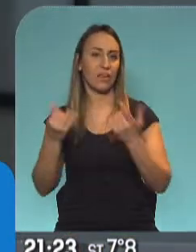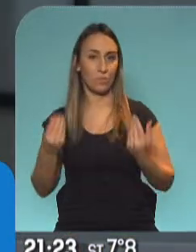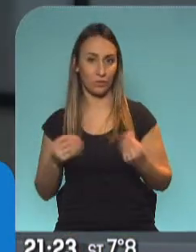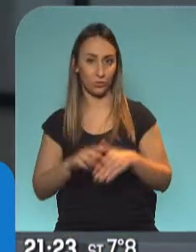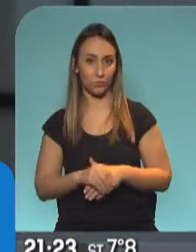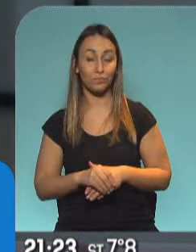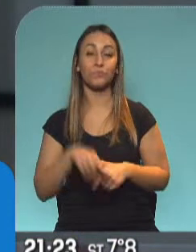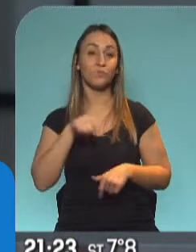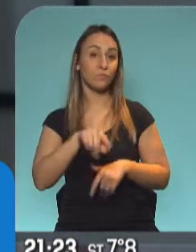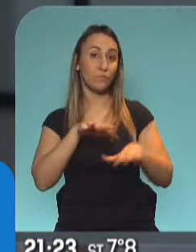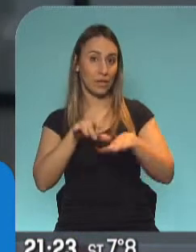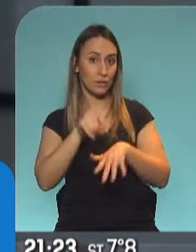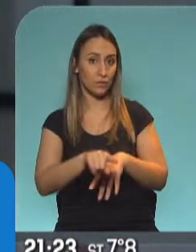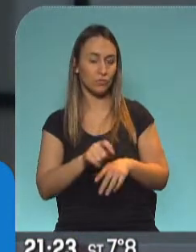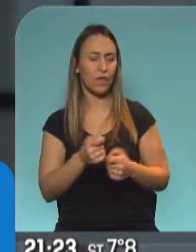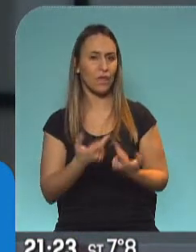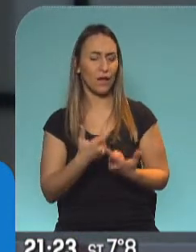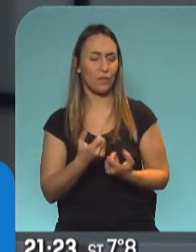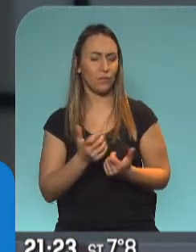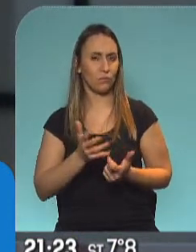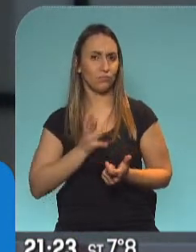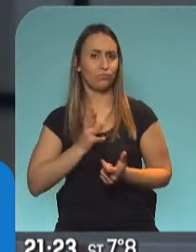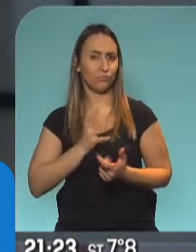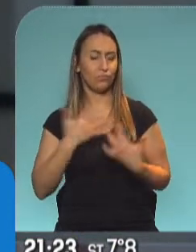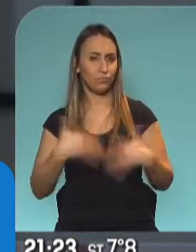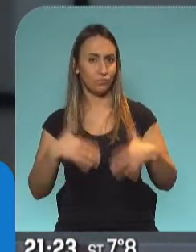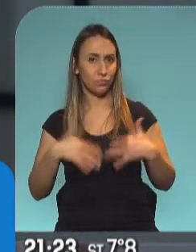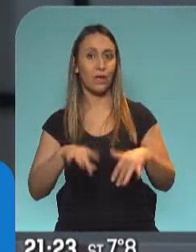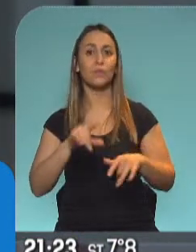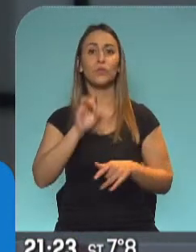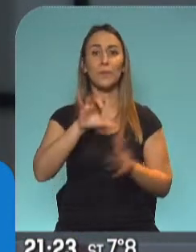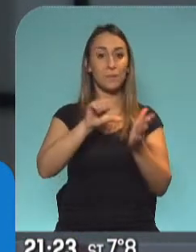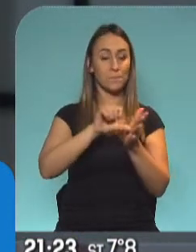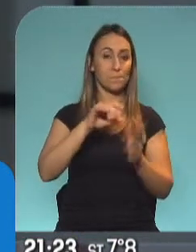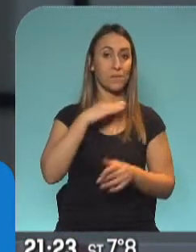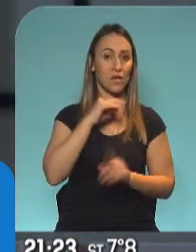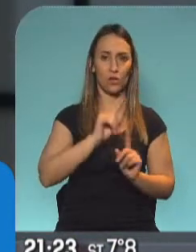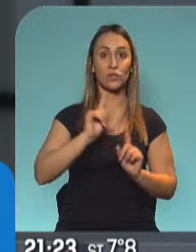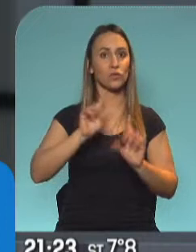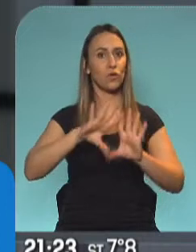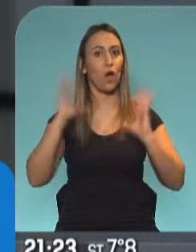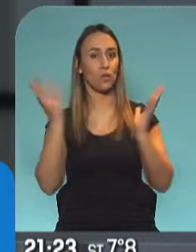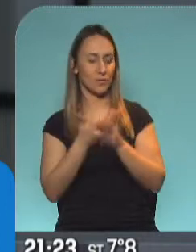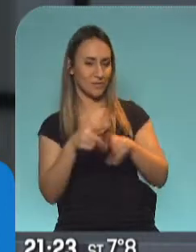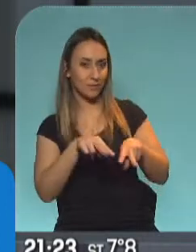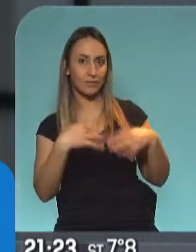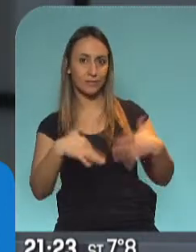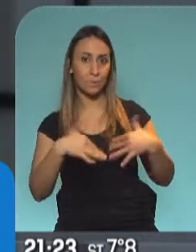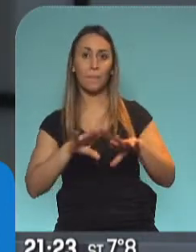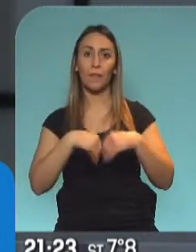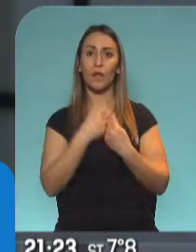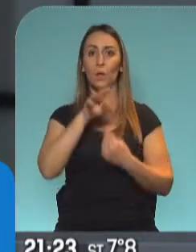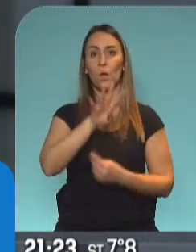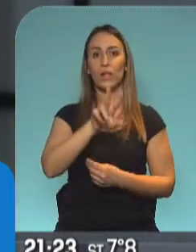Ariel, que conmocionó no solo a México, sino al mundo entero, porque 43 estudiantes mexicanos de una escuela